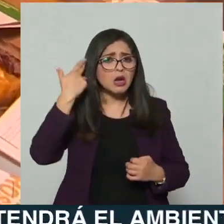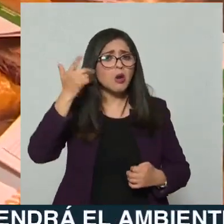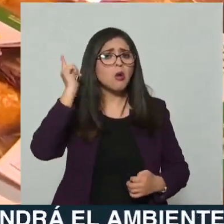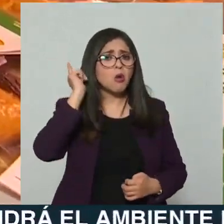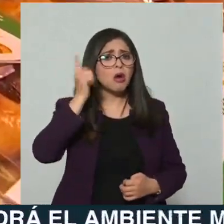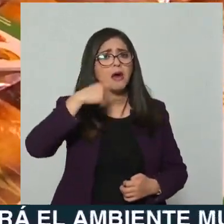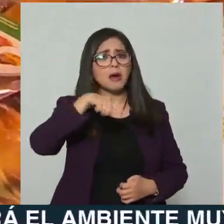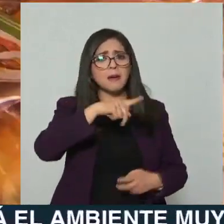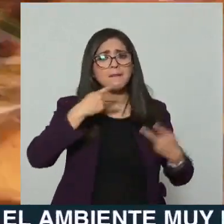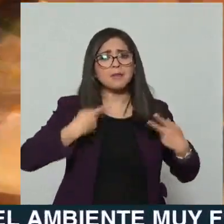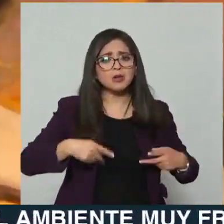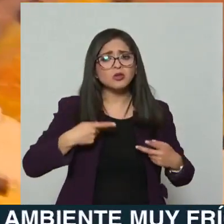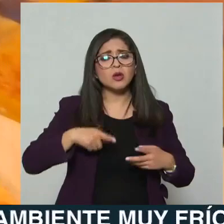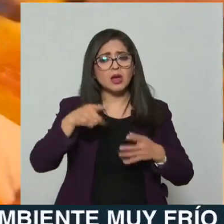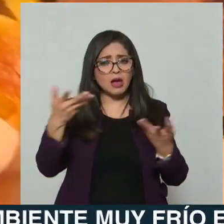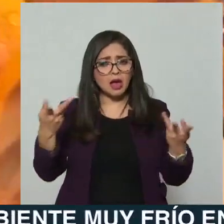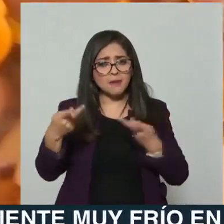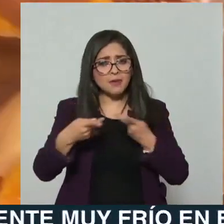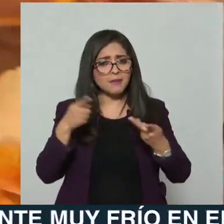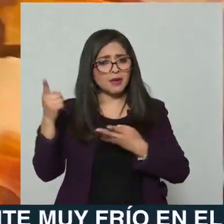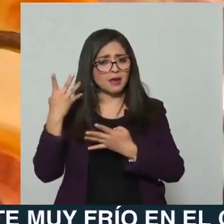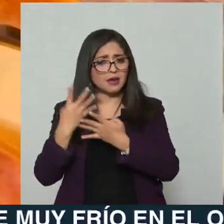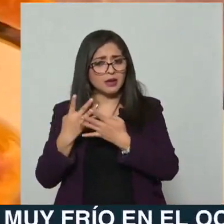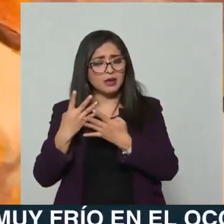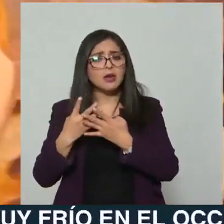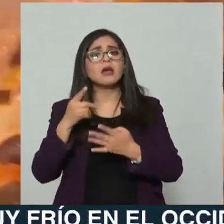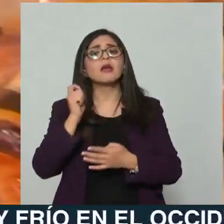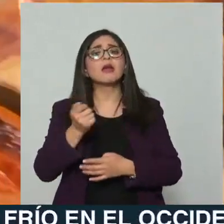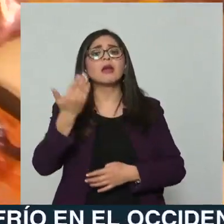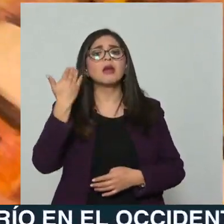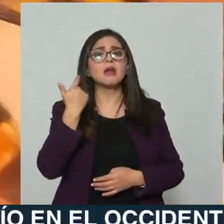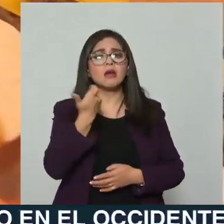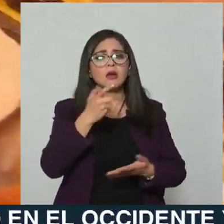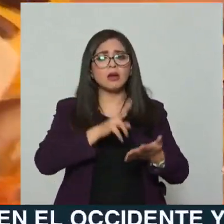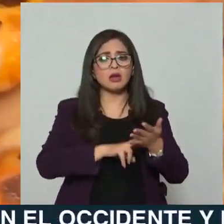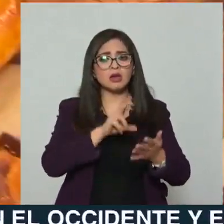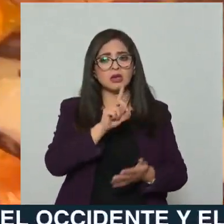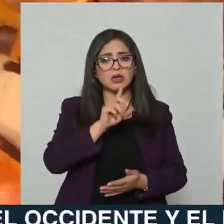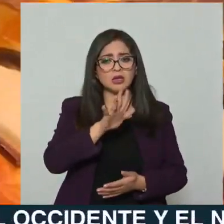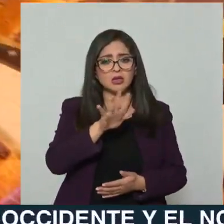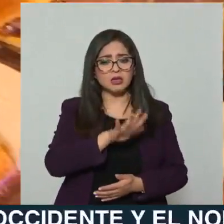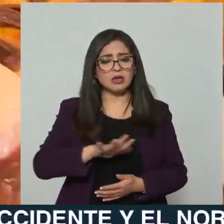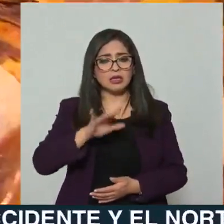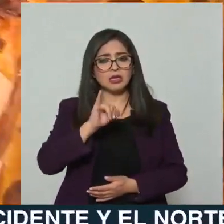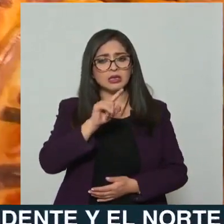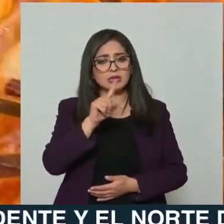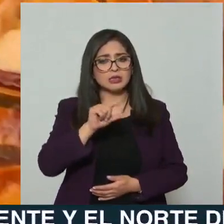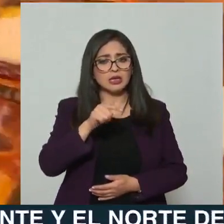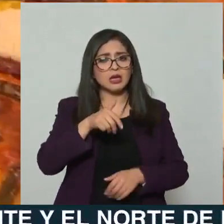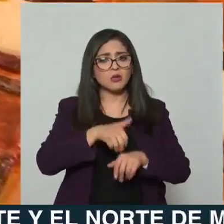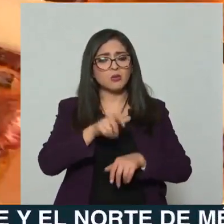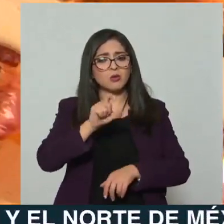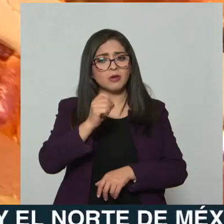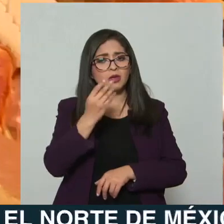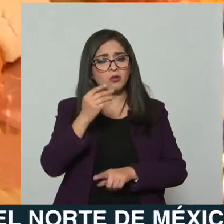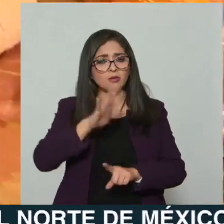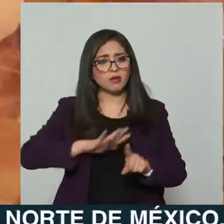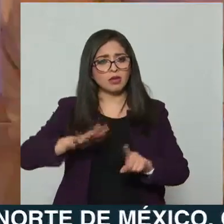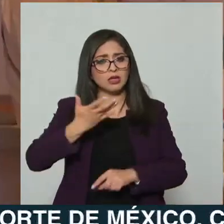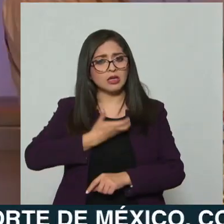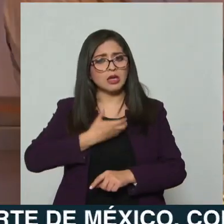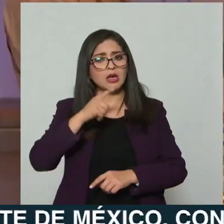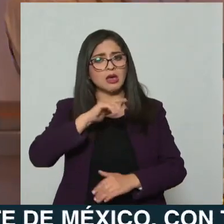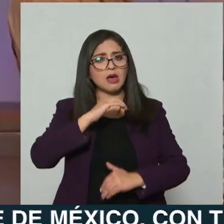los integrantes de este taller. Las puede adquirir por 35 pesos en la planta baja de José María Izazaga número 29, Colonia Centro, hasta el 7 de